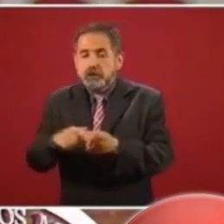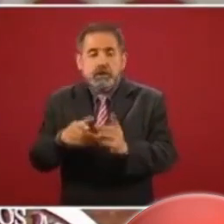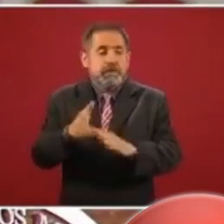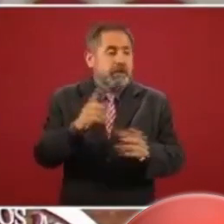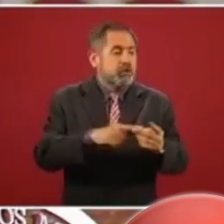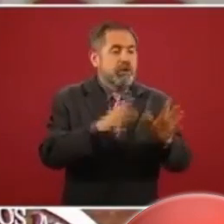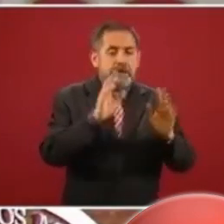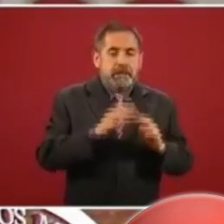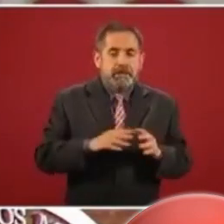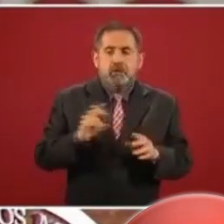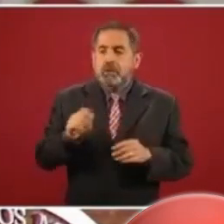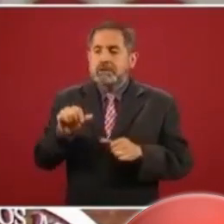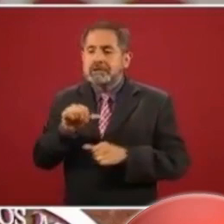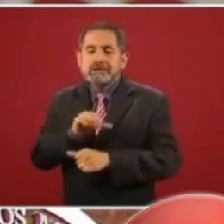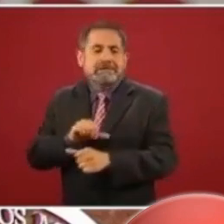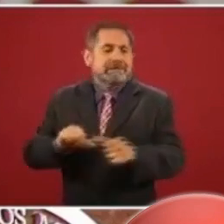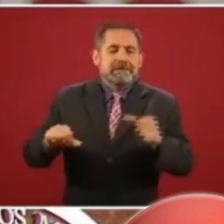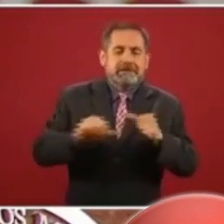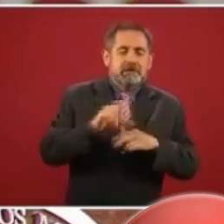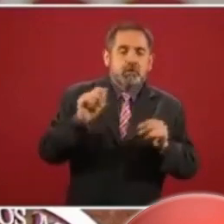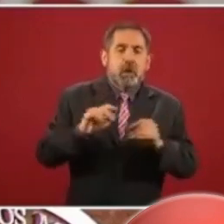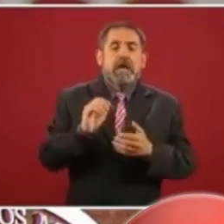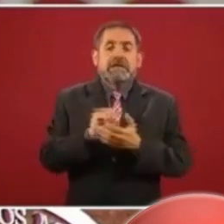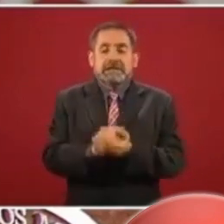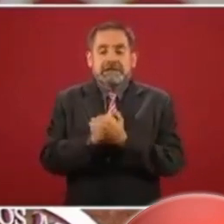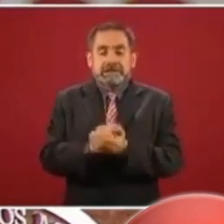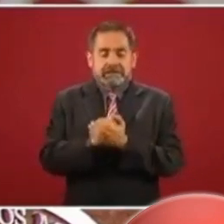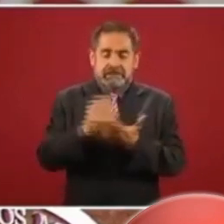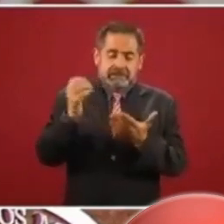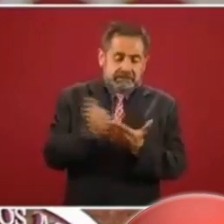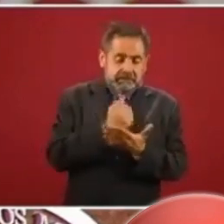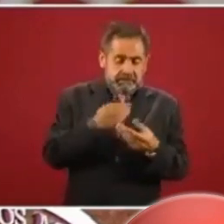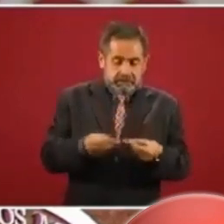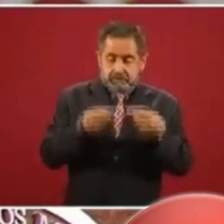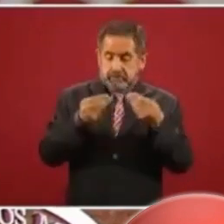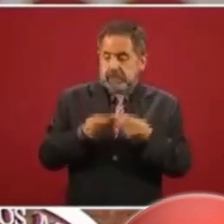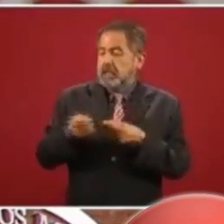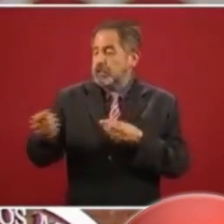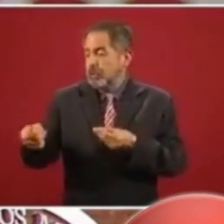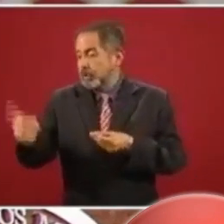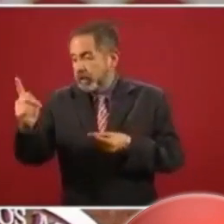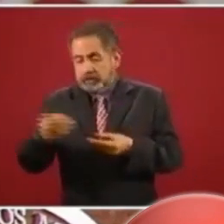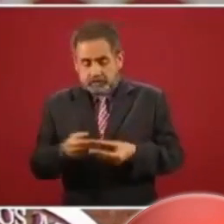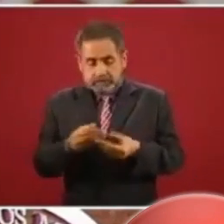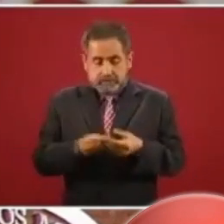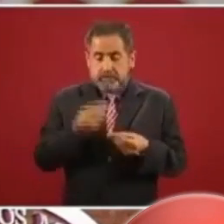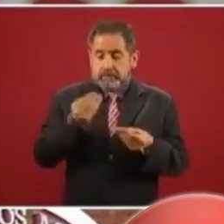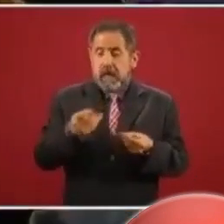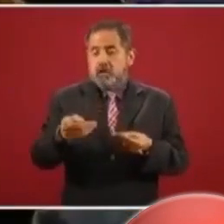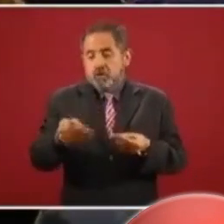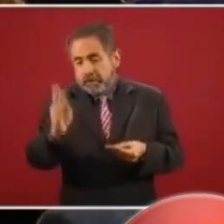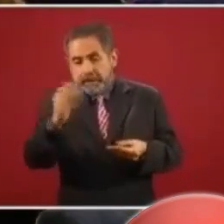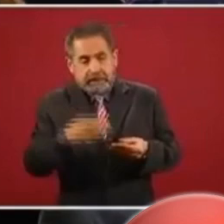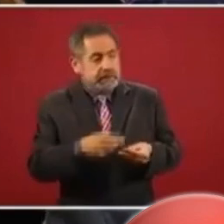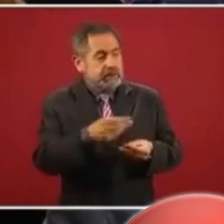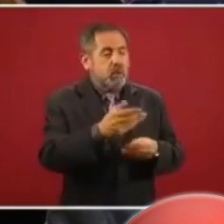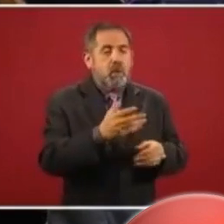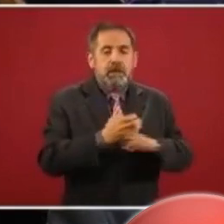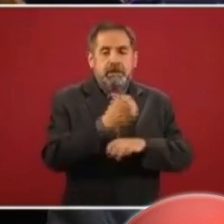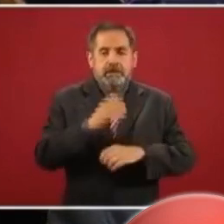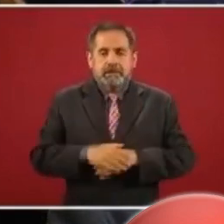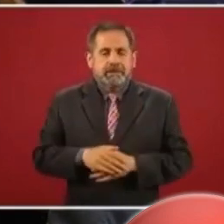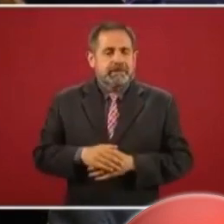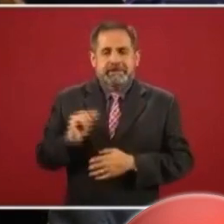una rotación, sino que fue un sorteo para decidir a qué estados se iban a ir cada persona. Les pongo un ejemplo, acabo